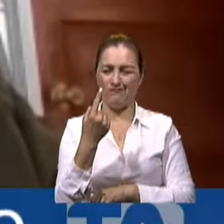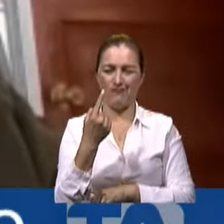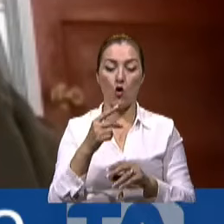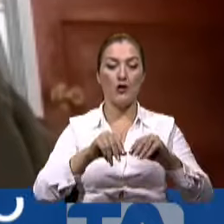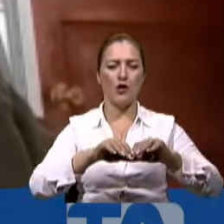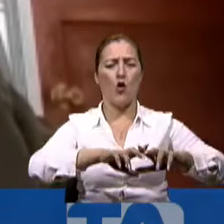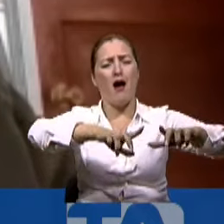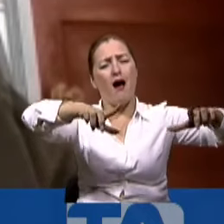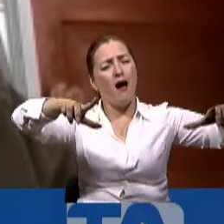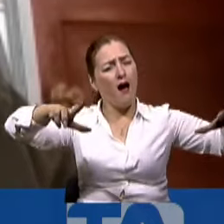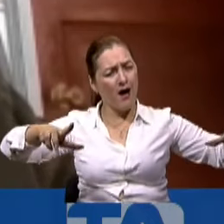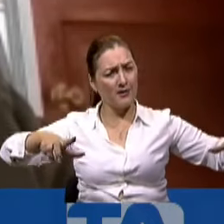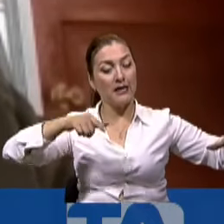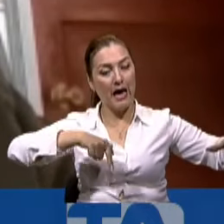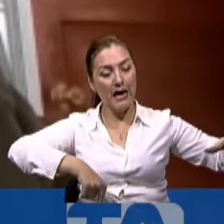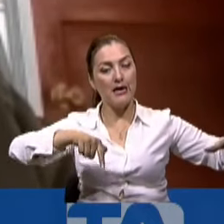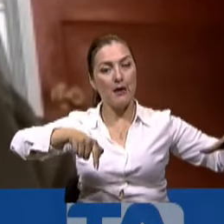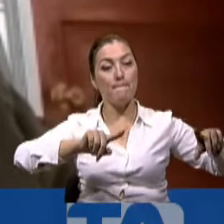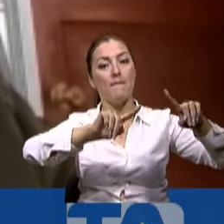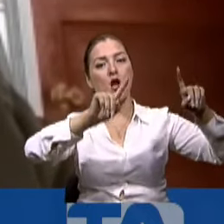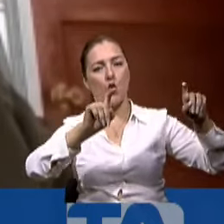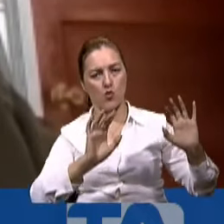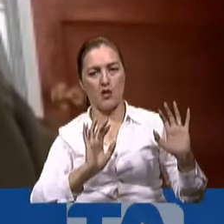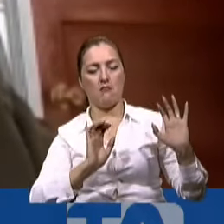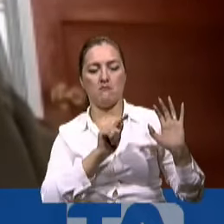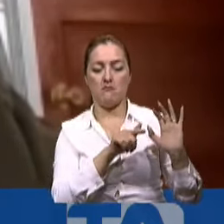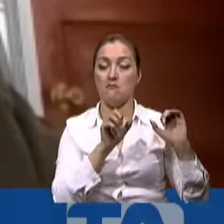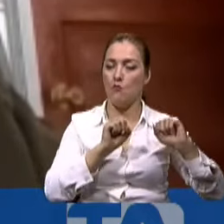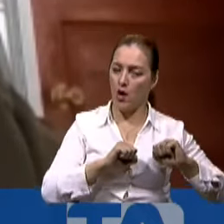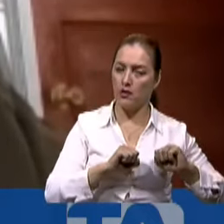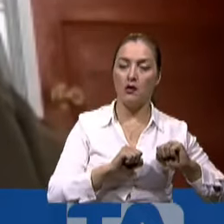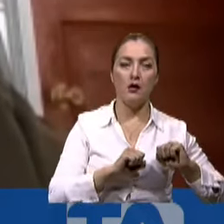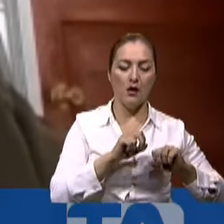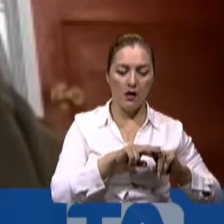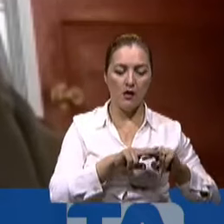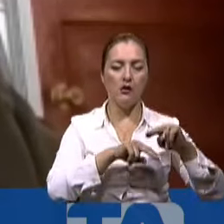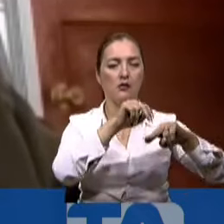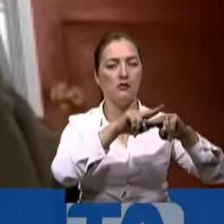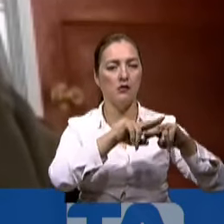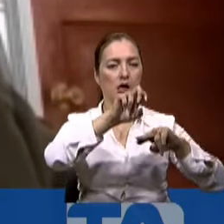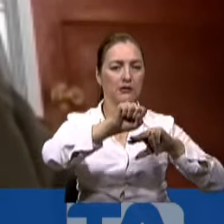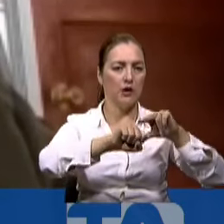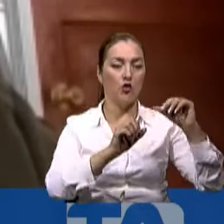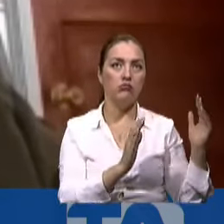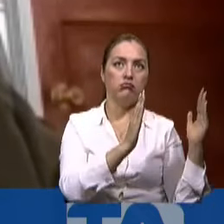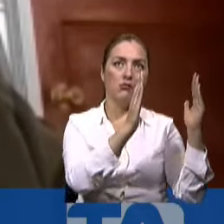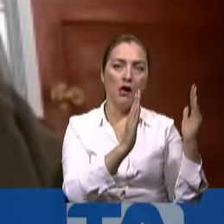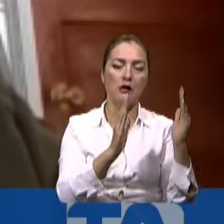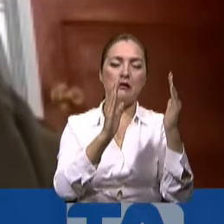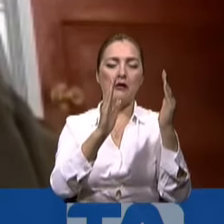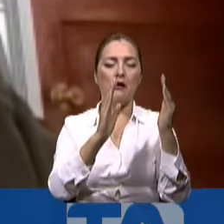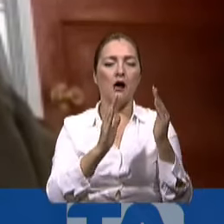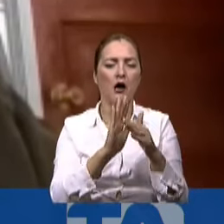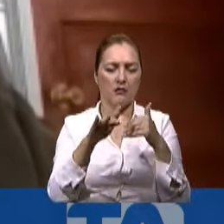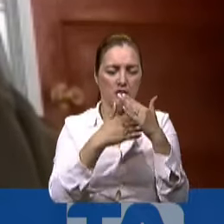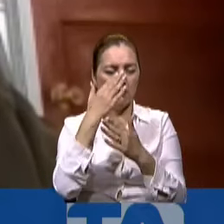grande hay una consulta, ¿no?, de realmente si se puede construir, ¿no es cierto?, los edificios que tenían planteados, que son de